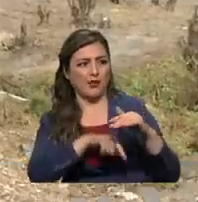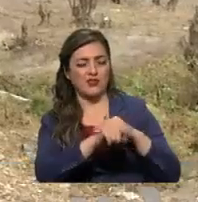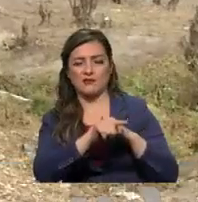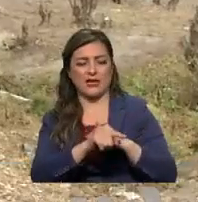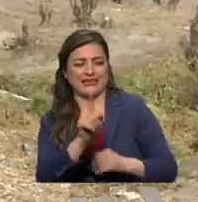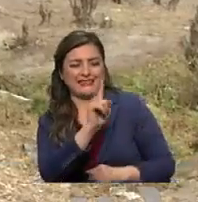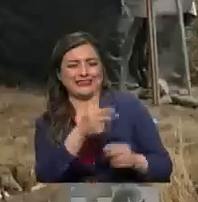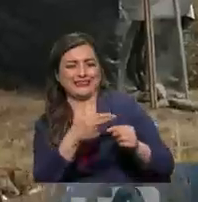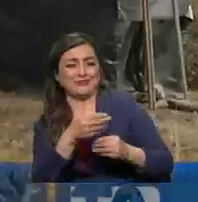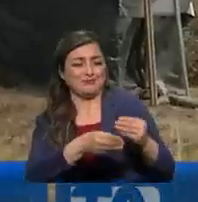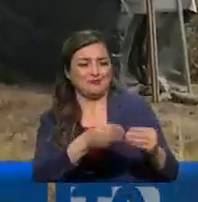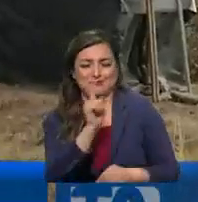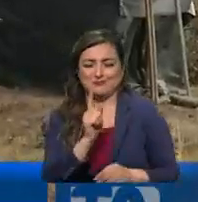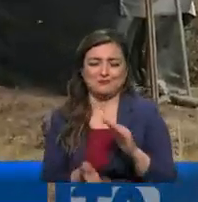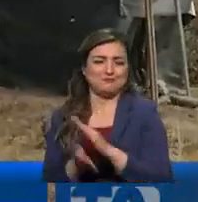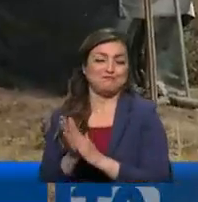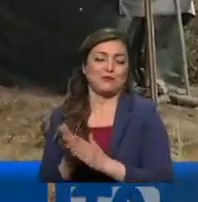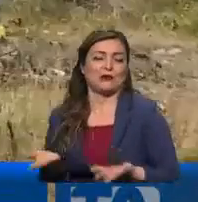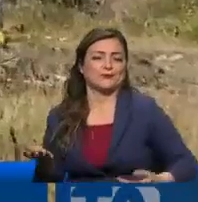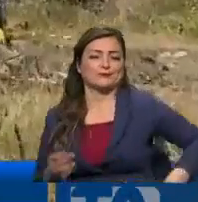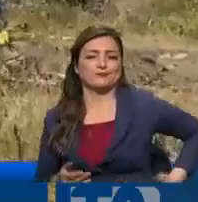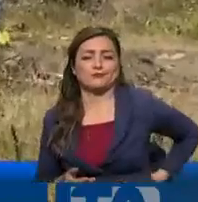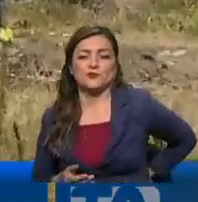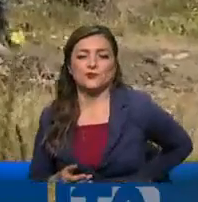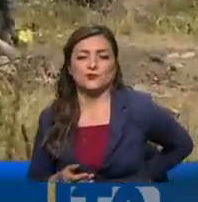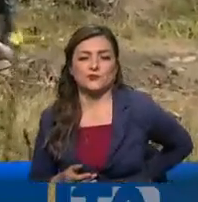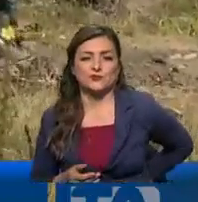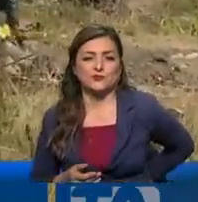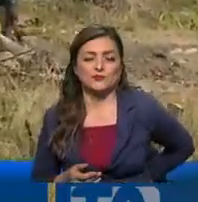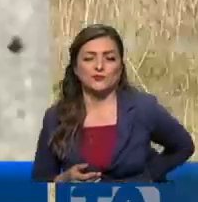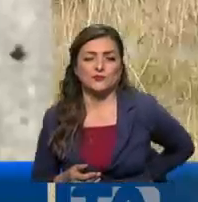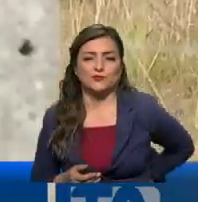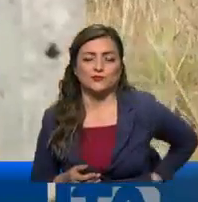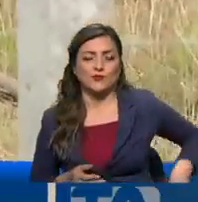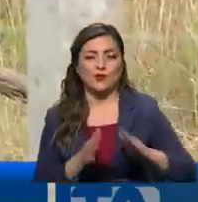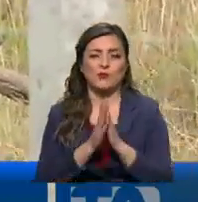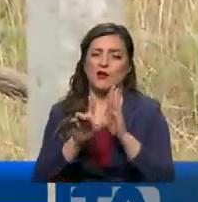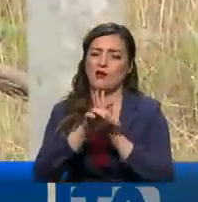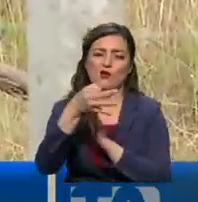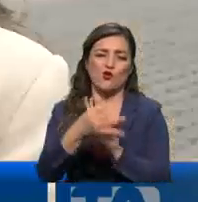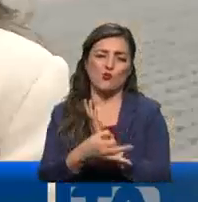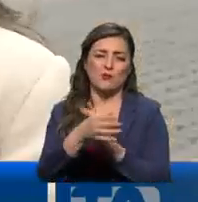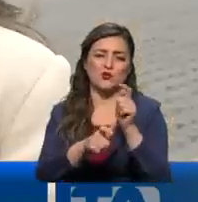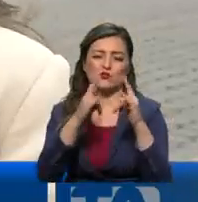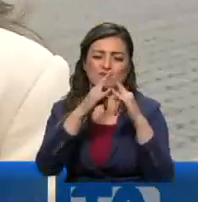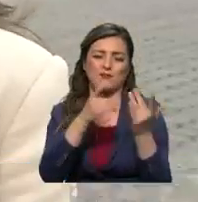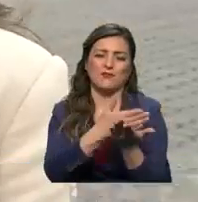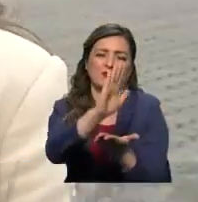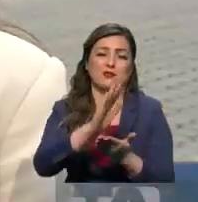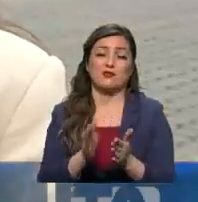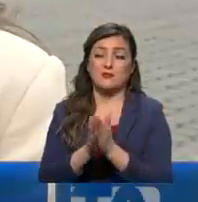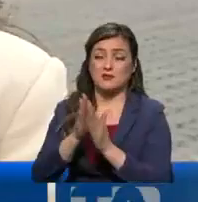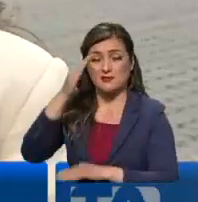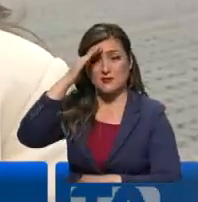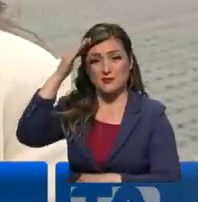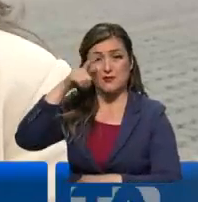invasión tiene paralizado el proyecto, por lo que solicita a las autoridades que hagan cumplir la ley para desalojar a estas personas. Vamos ya varias semanas